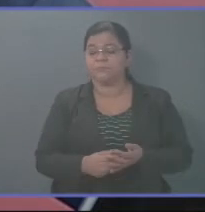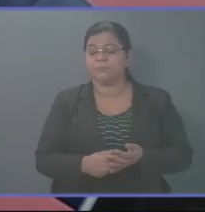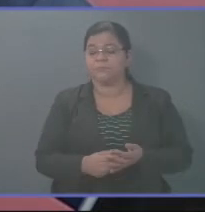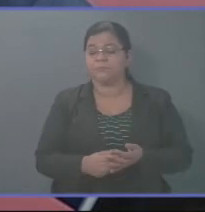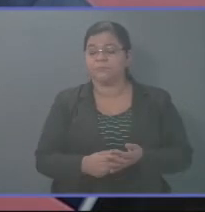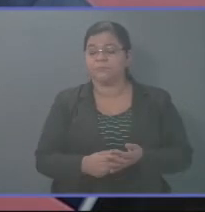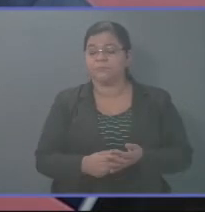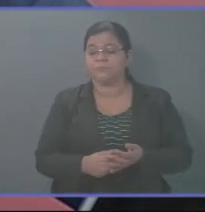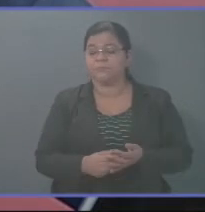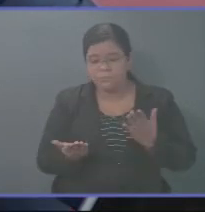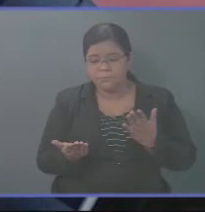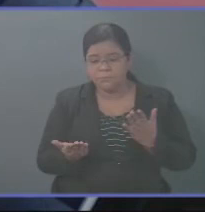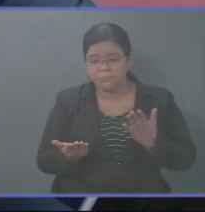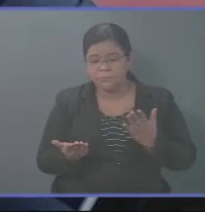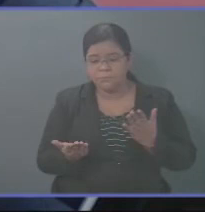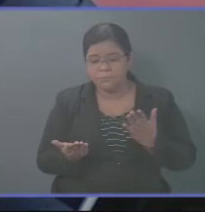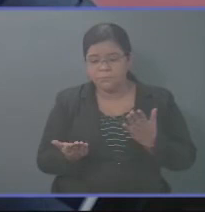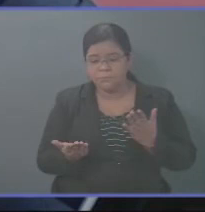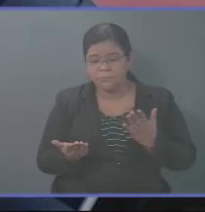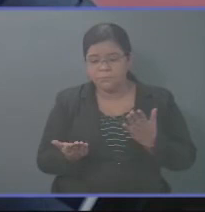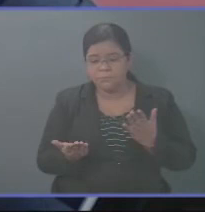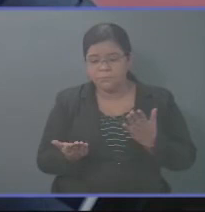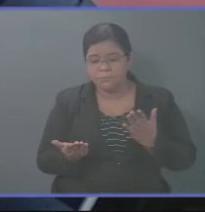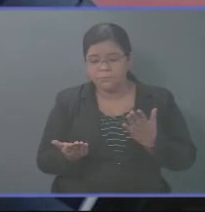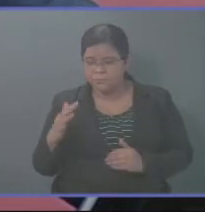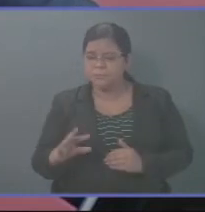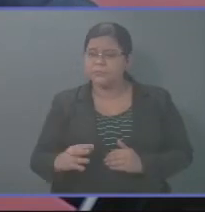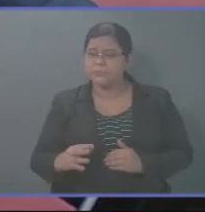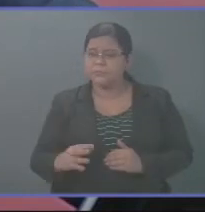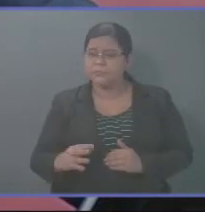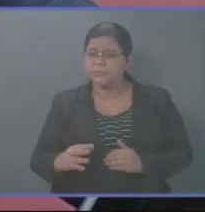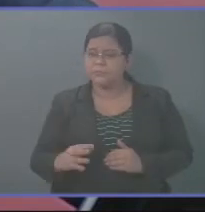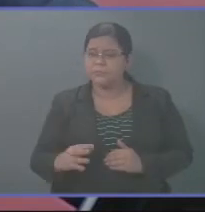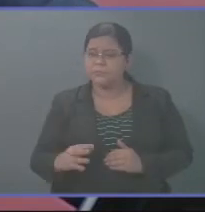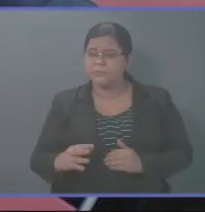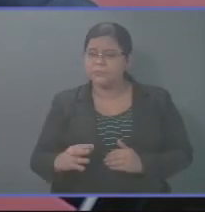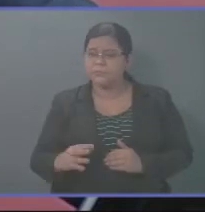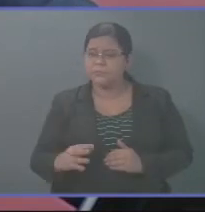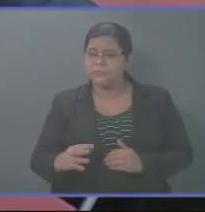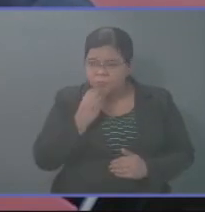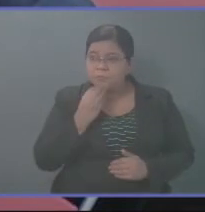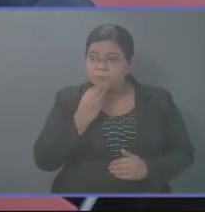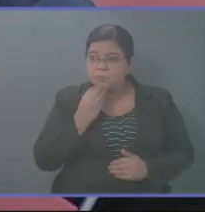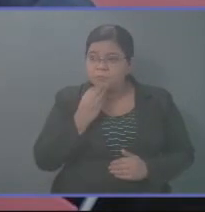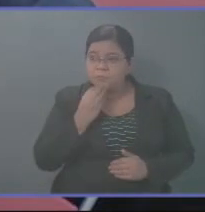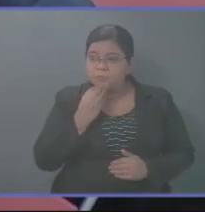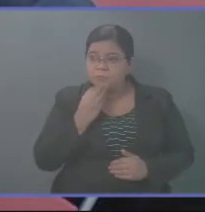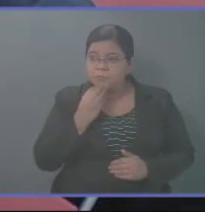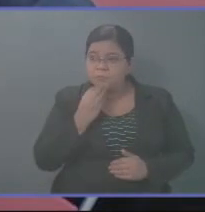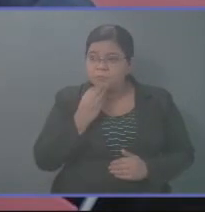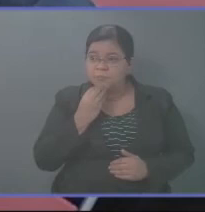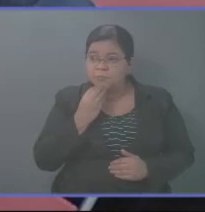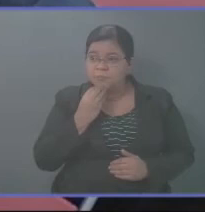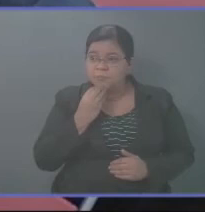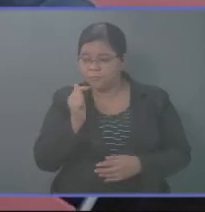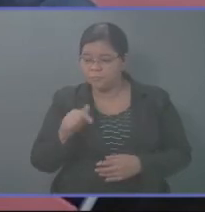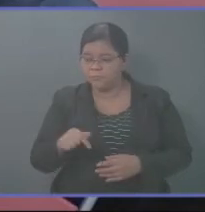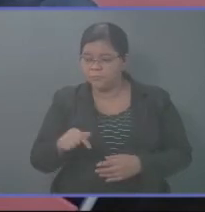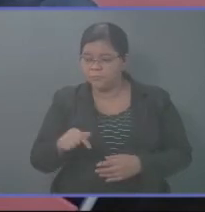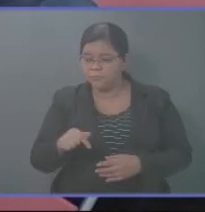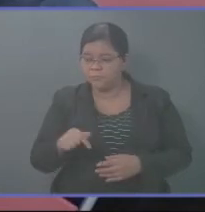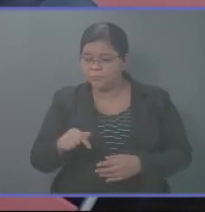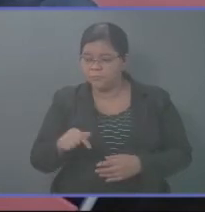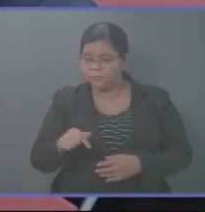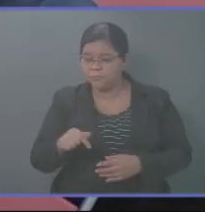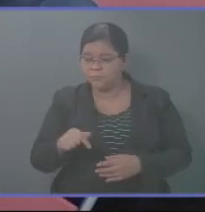que son los más vulnerables, aquellos ancianos que van a ser atacados por esta enfermedad que